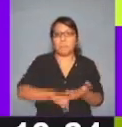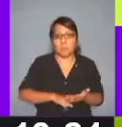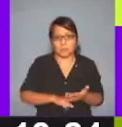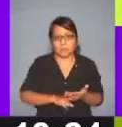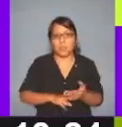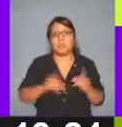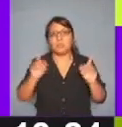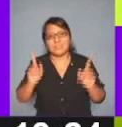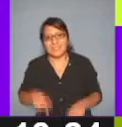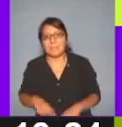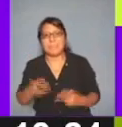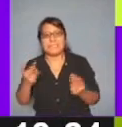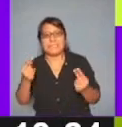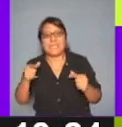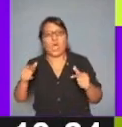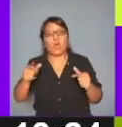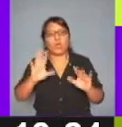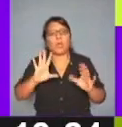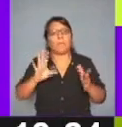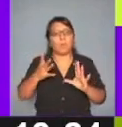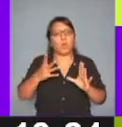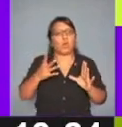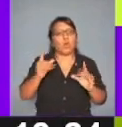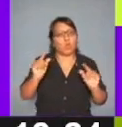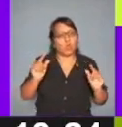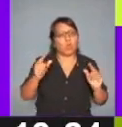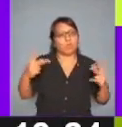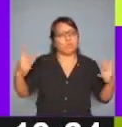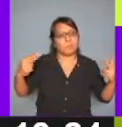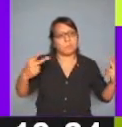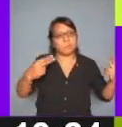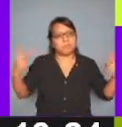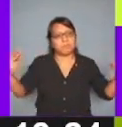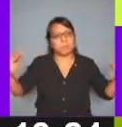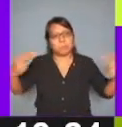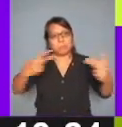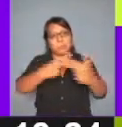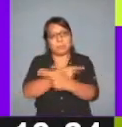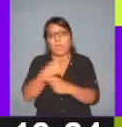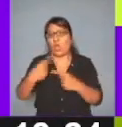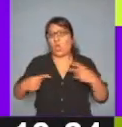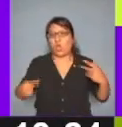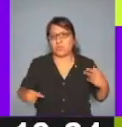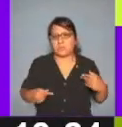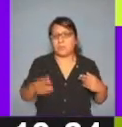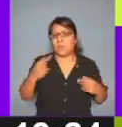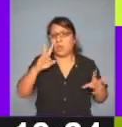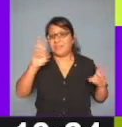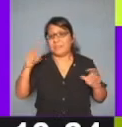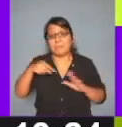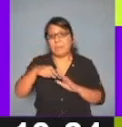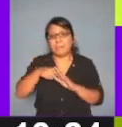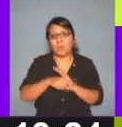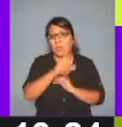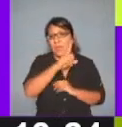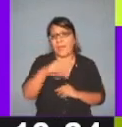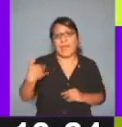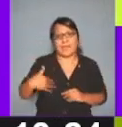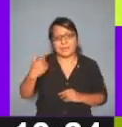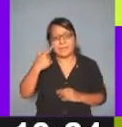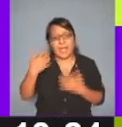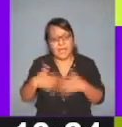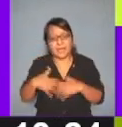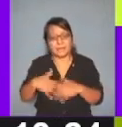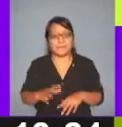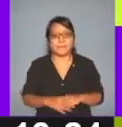en la que está entrando el país este que se en realidad no está entrando se está profundizando en el país este también tiene